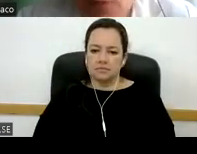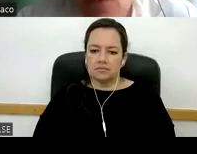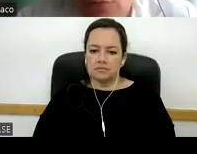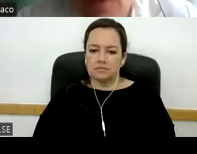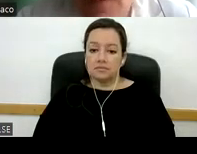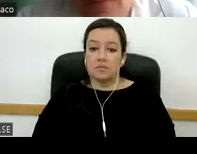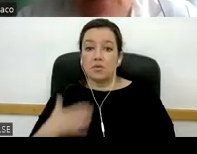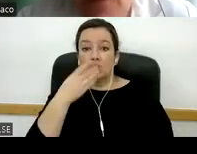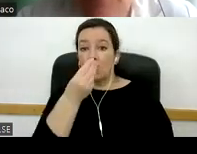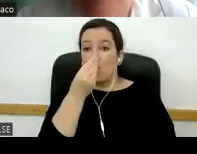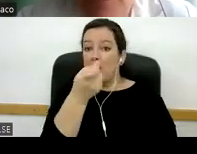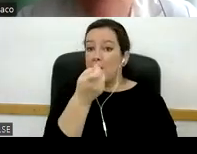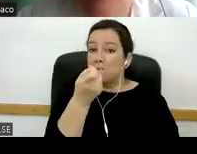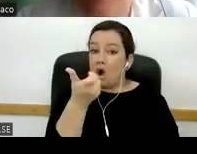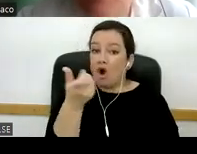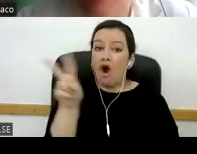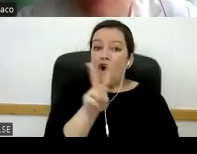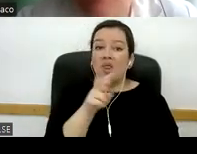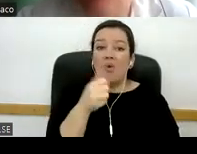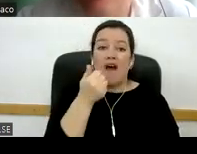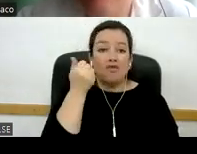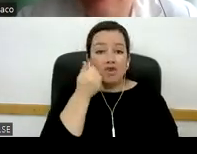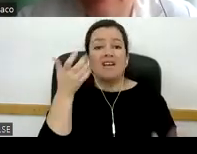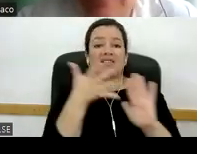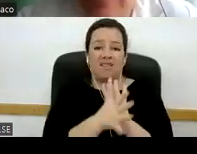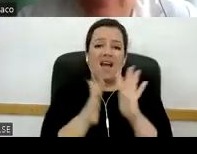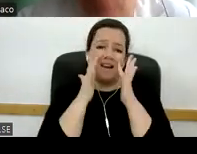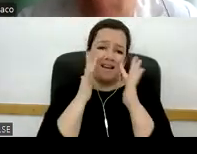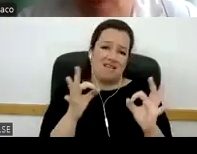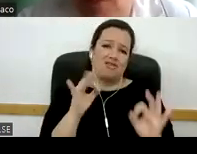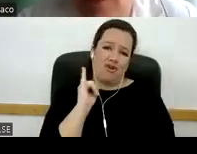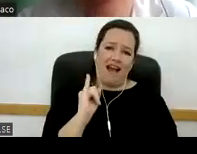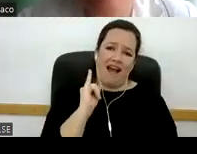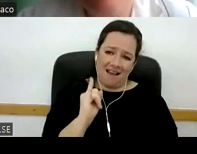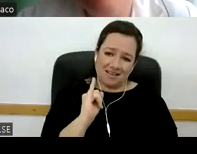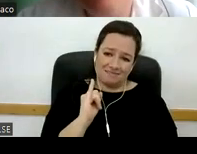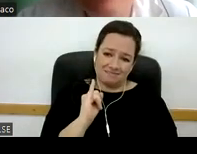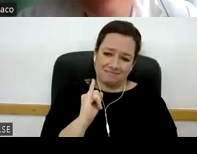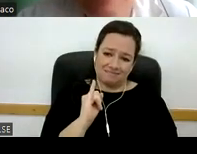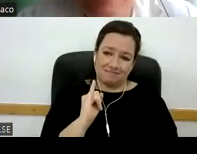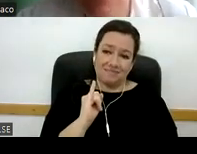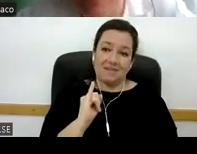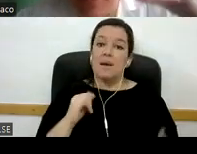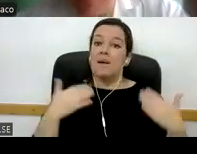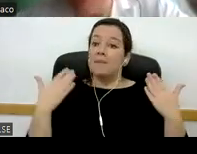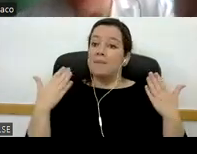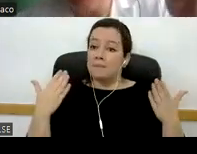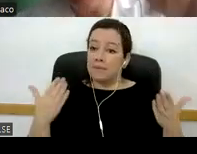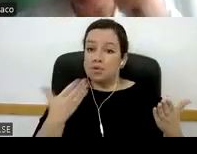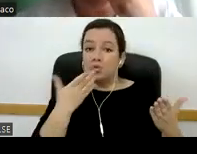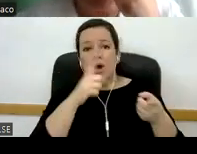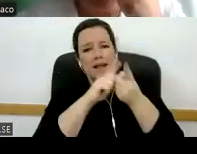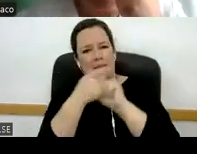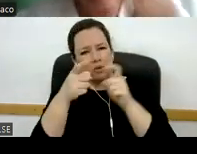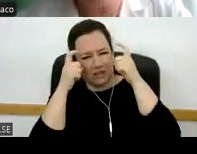Y un bajo consumo de verduras y frutas también comportaría un riesgo cardiovascular, un aumento de riesgo cardiovascular. Si lo revertimos,